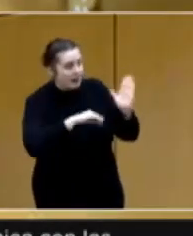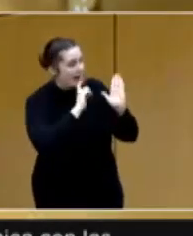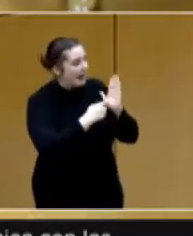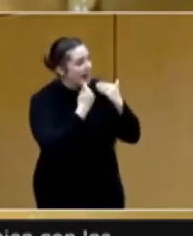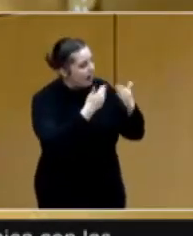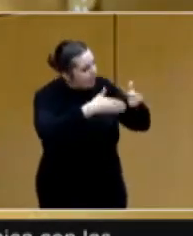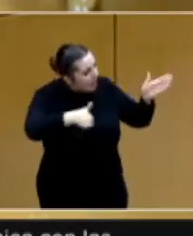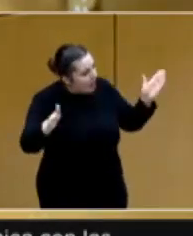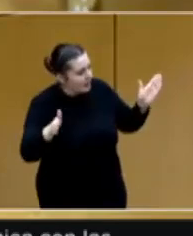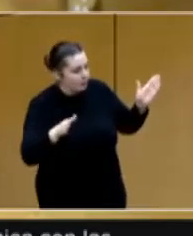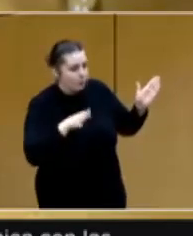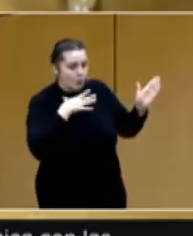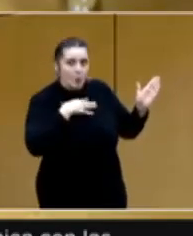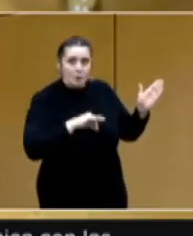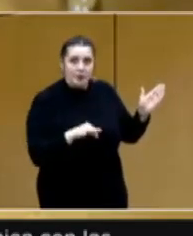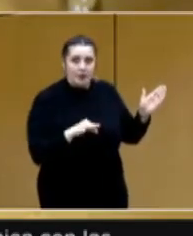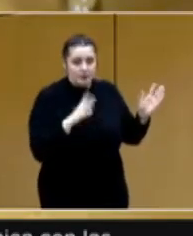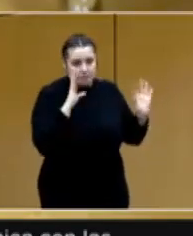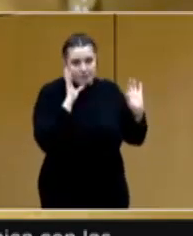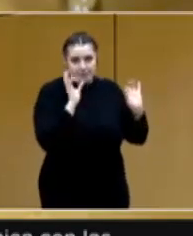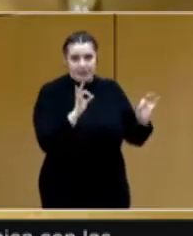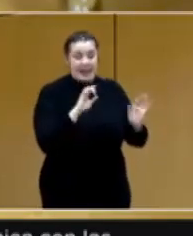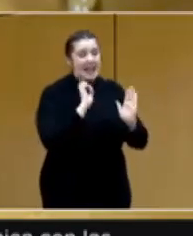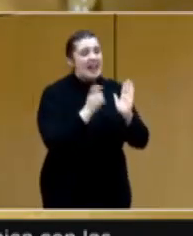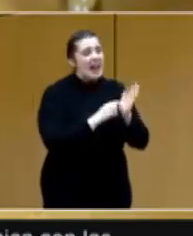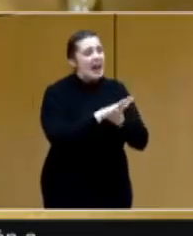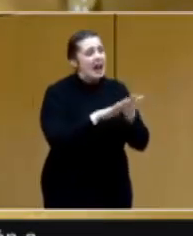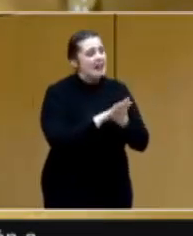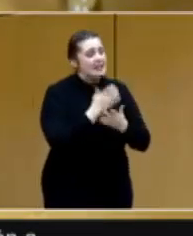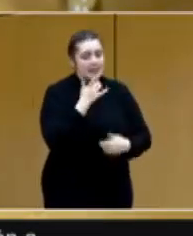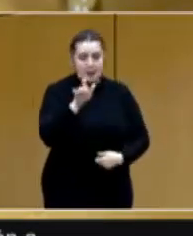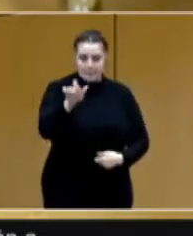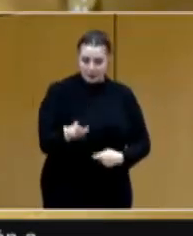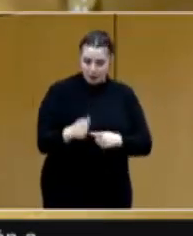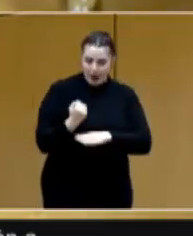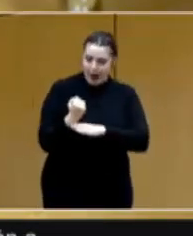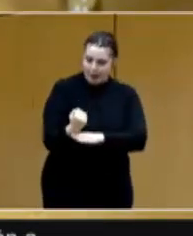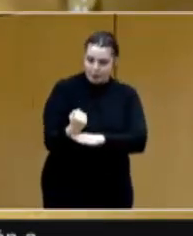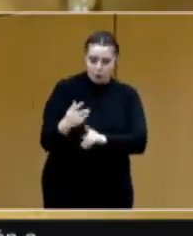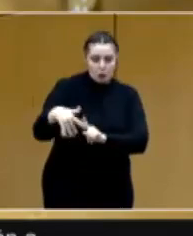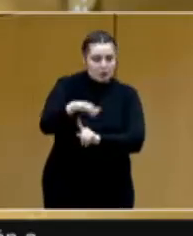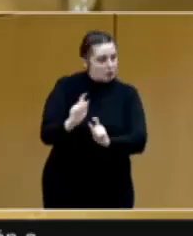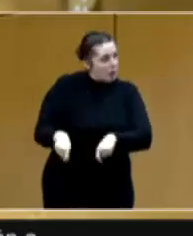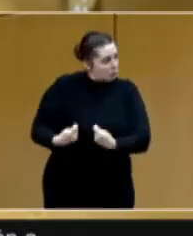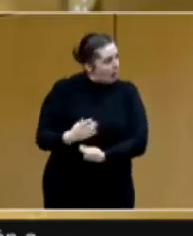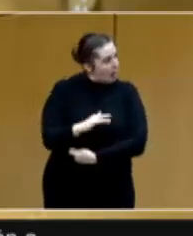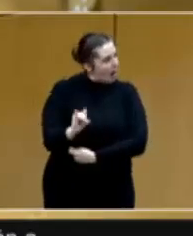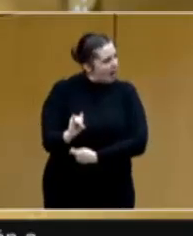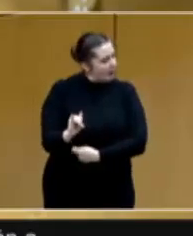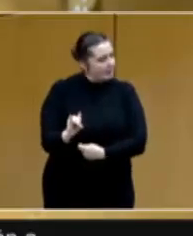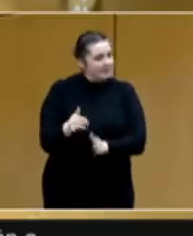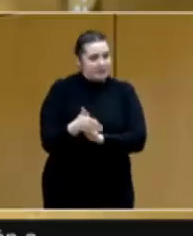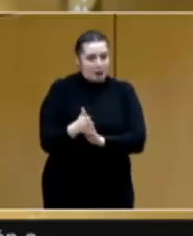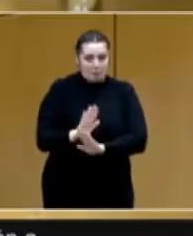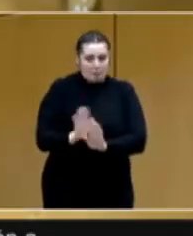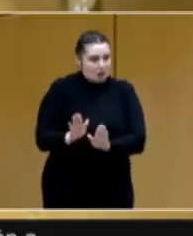un efecto desjudicializador evidente en la ley al reconocer que si la persona tiene los apoyos en su entorno natural no precisa nada más